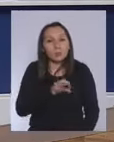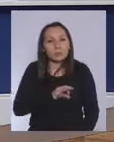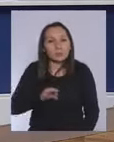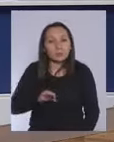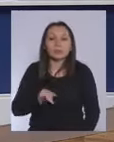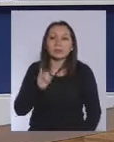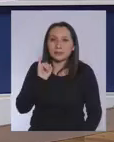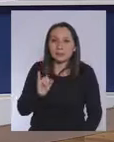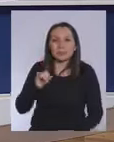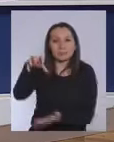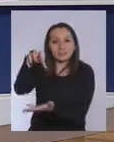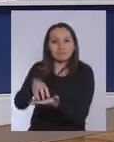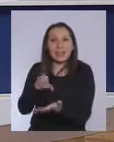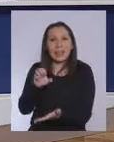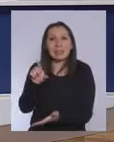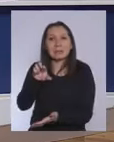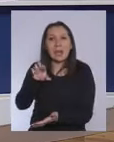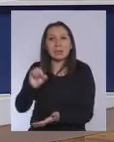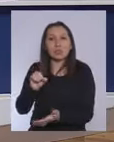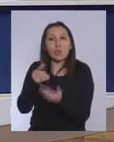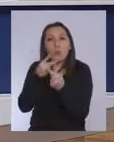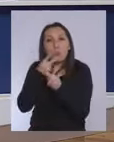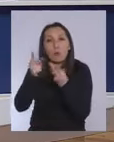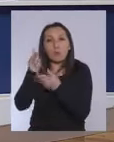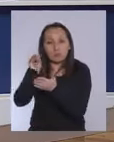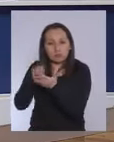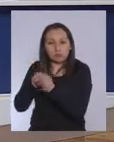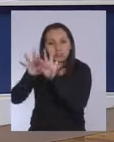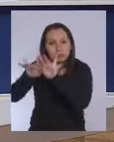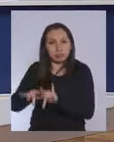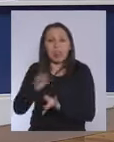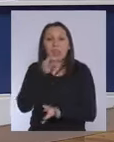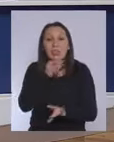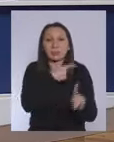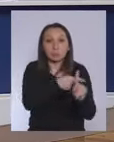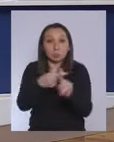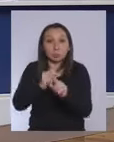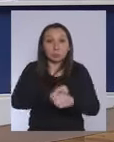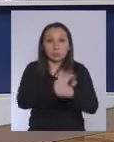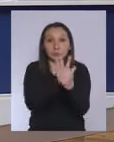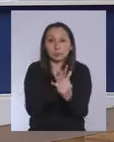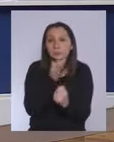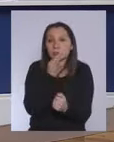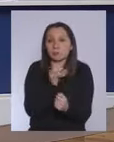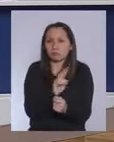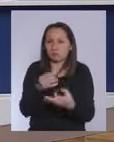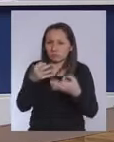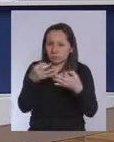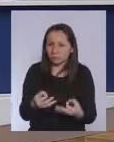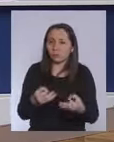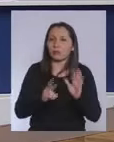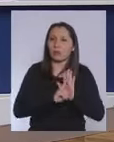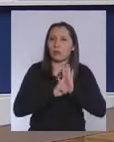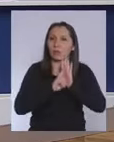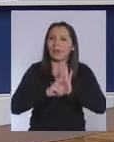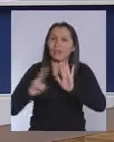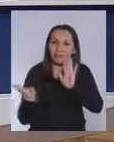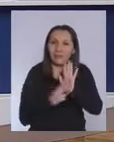espacio público está expresando en su último informe que las cifras de positividad serían no estarían representando la